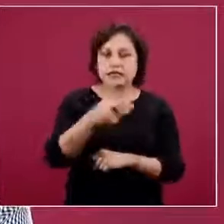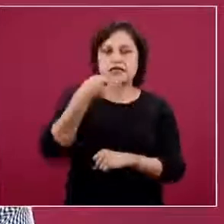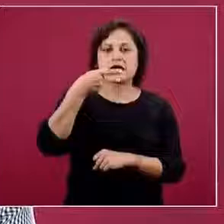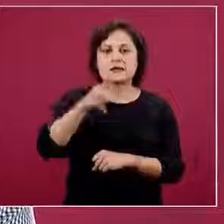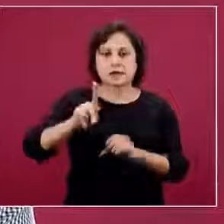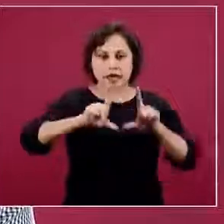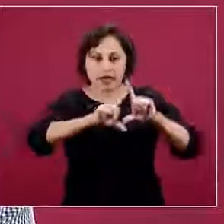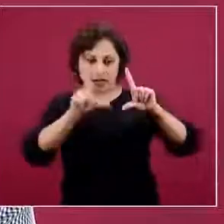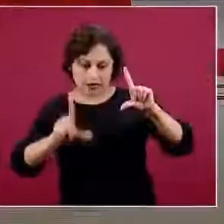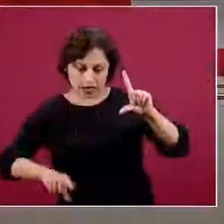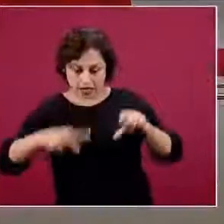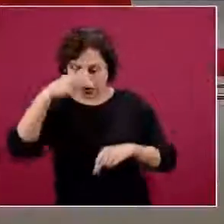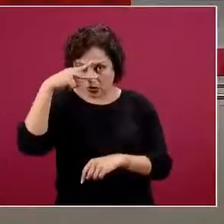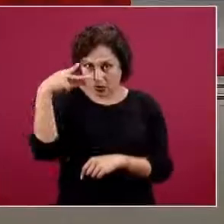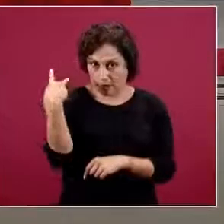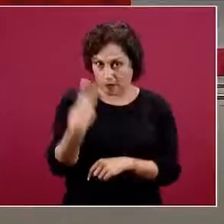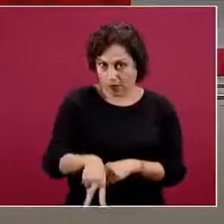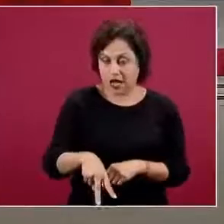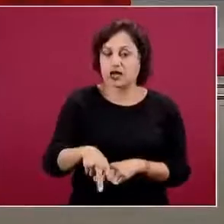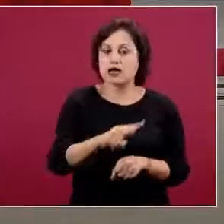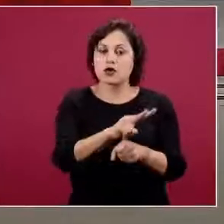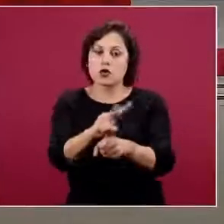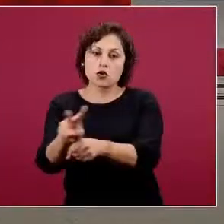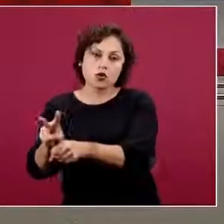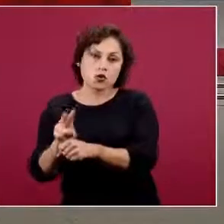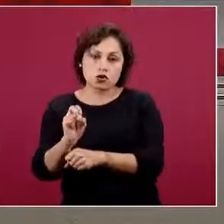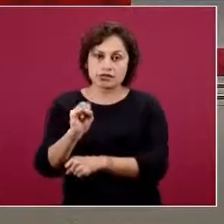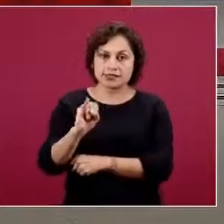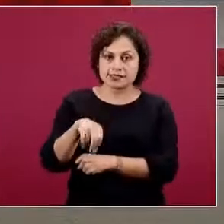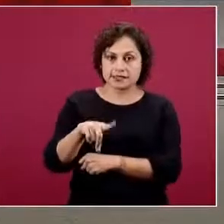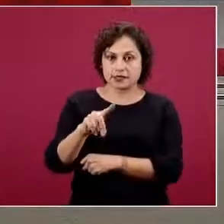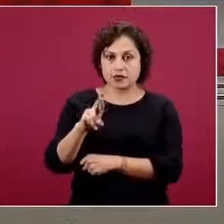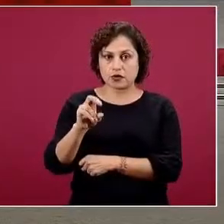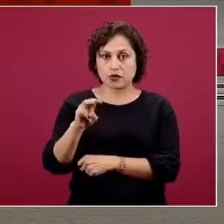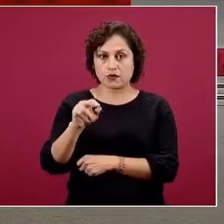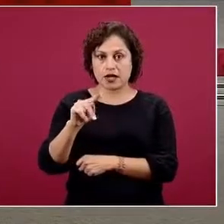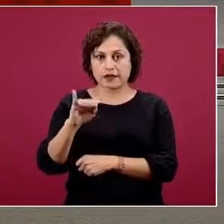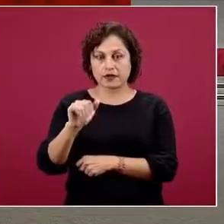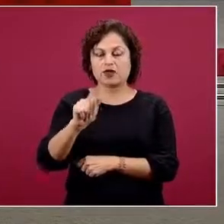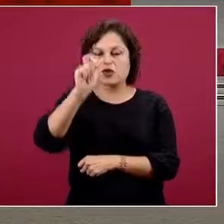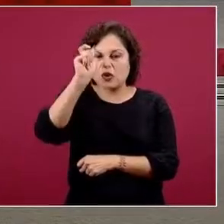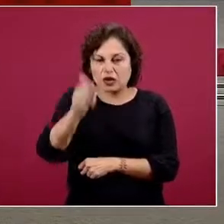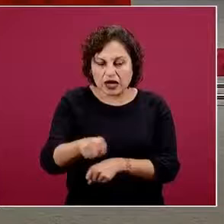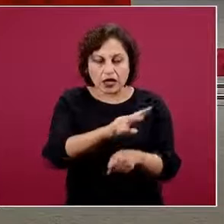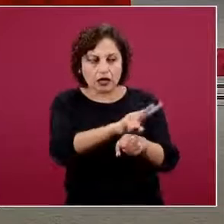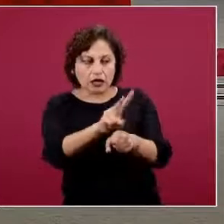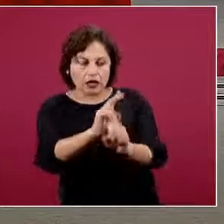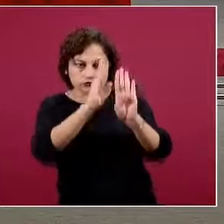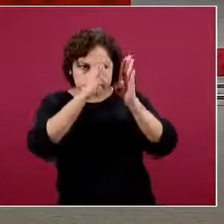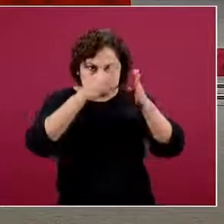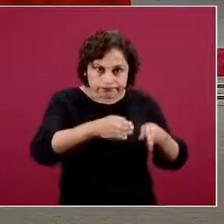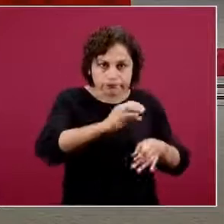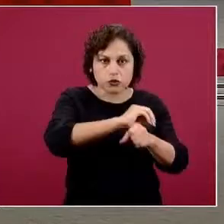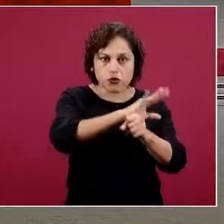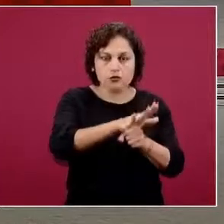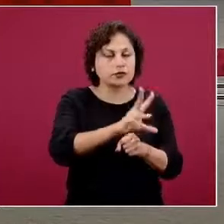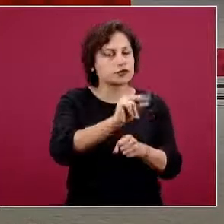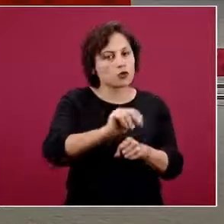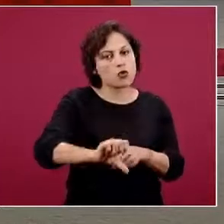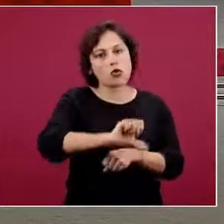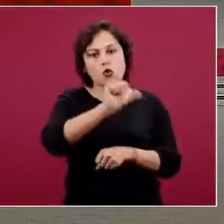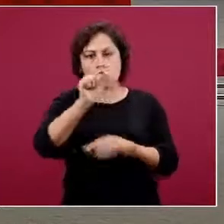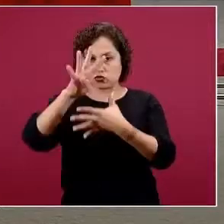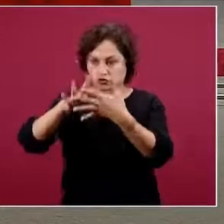de vigilancia es un modelo de vigilancia sindromático, o sea, no solamente se enfoca a COVID-19, sino que a través precisamente de estos